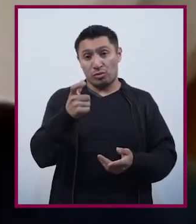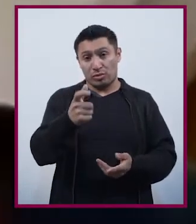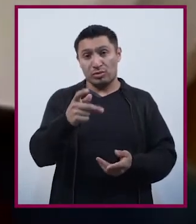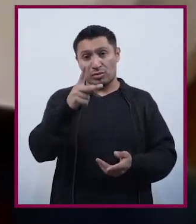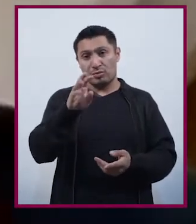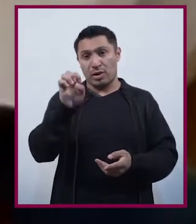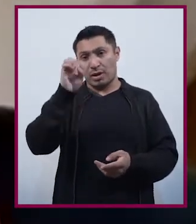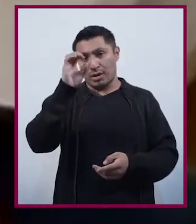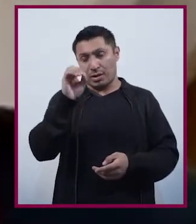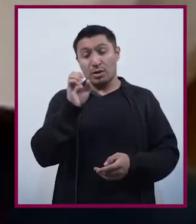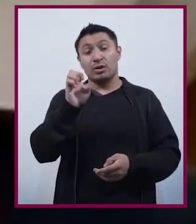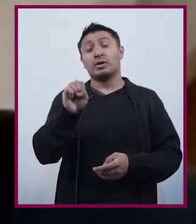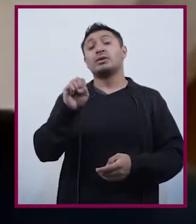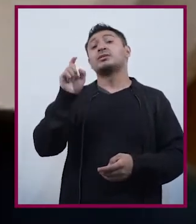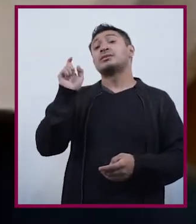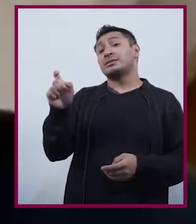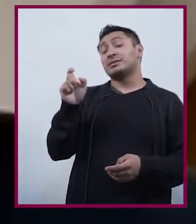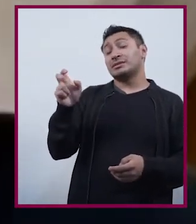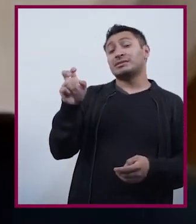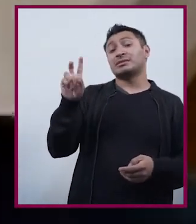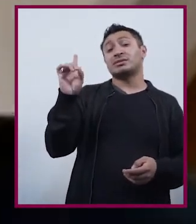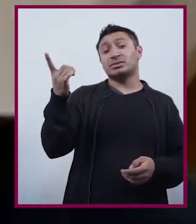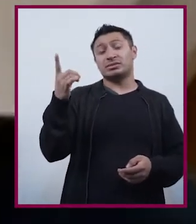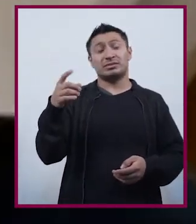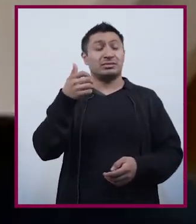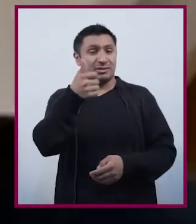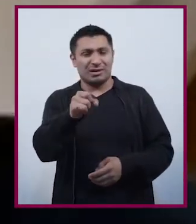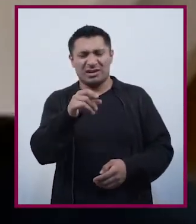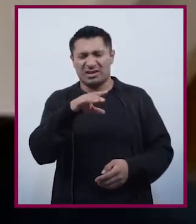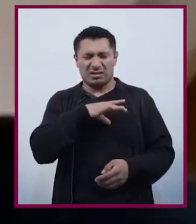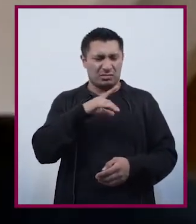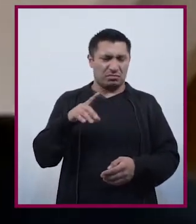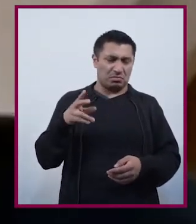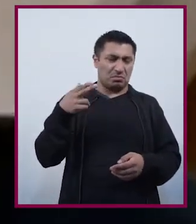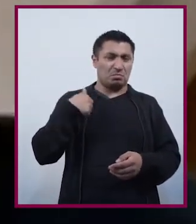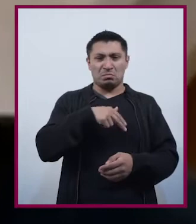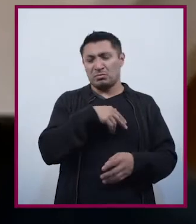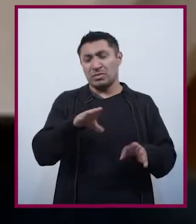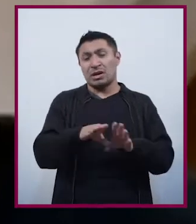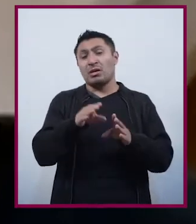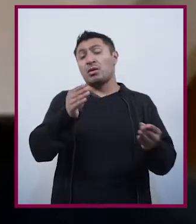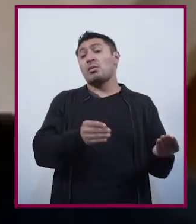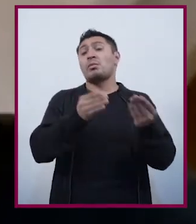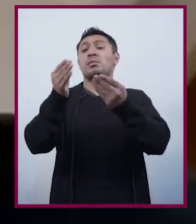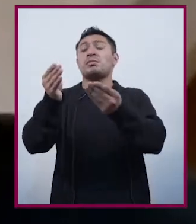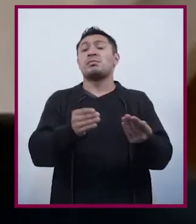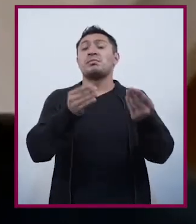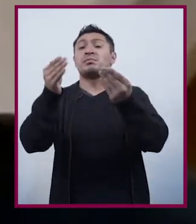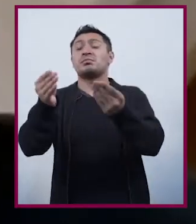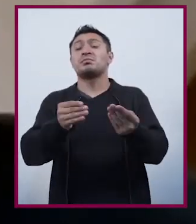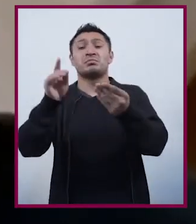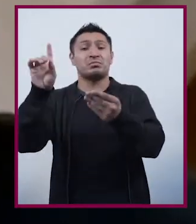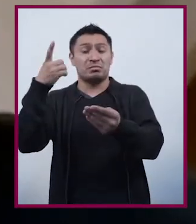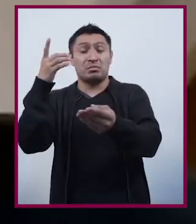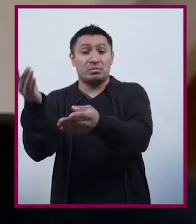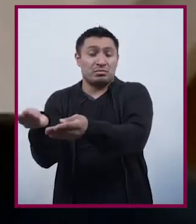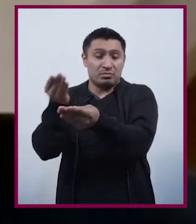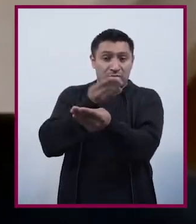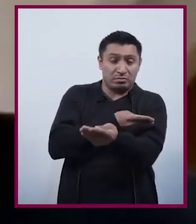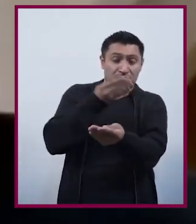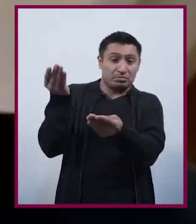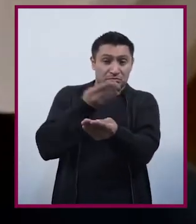esos dólares, ¿sí? Y así como nosotros vamos y damos una cierta cantidad de pesos por